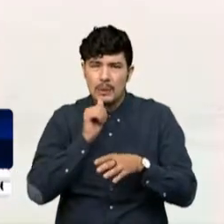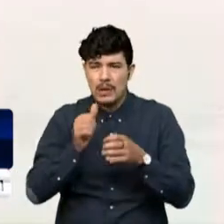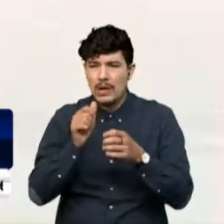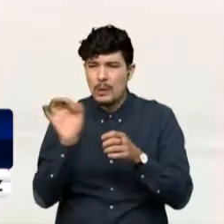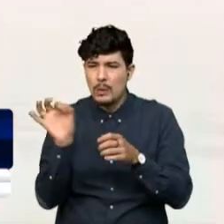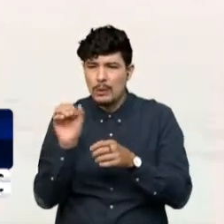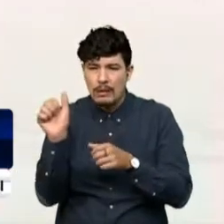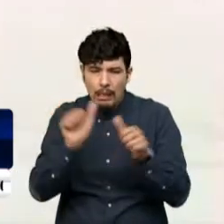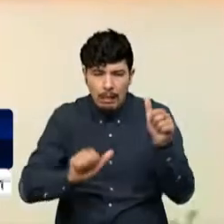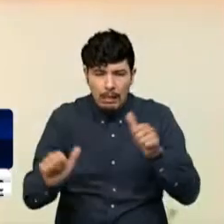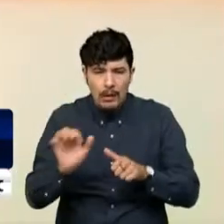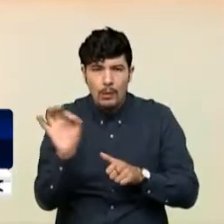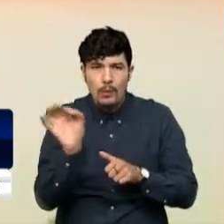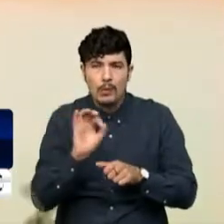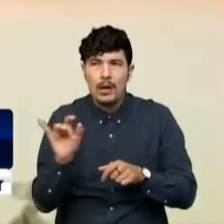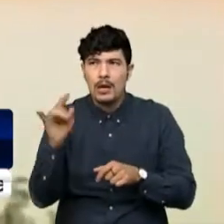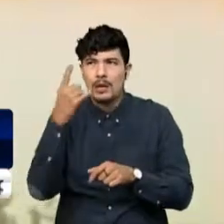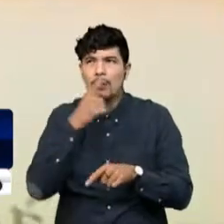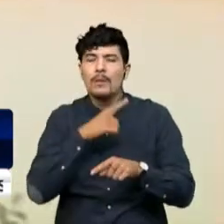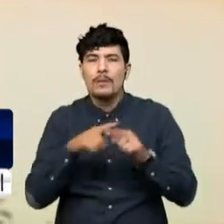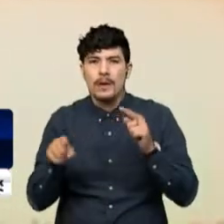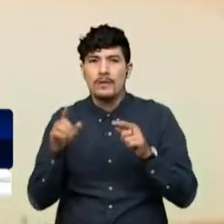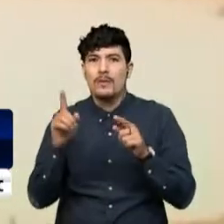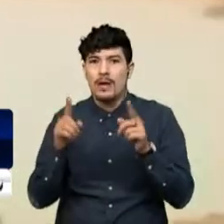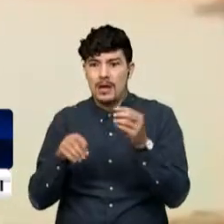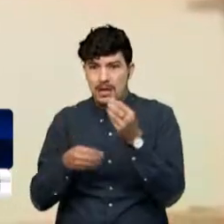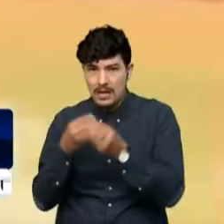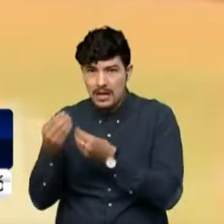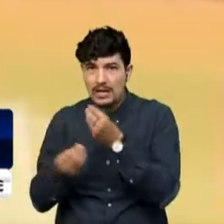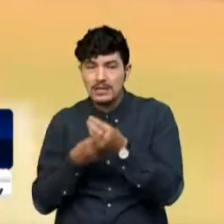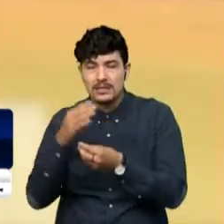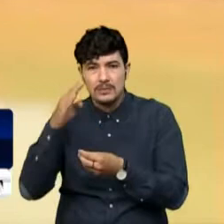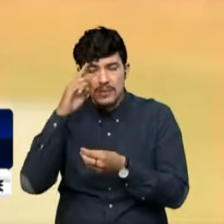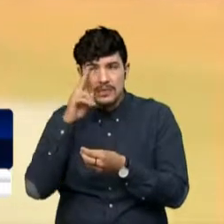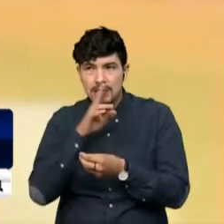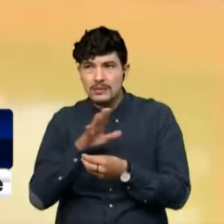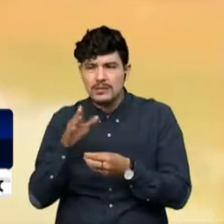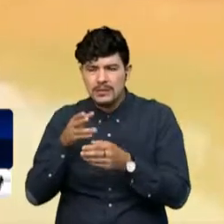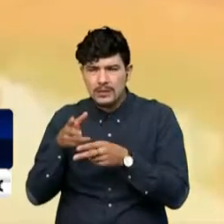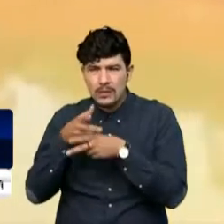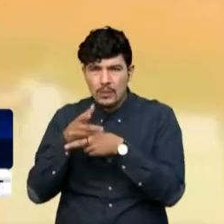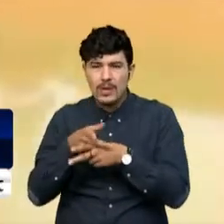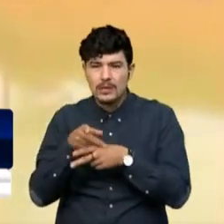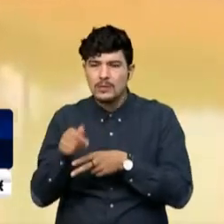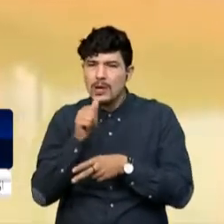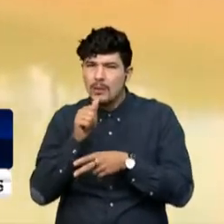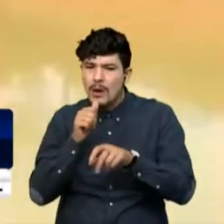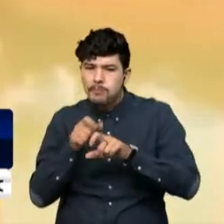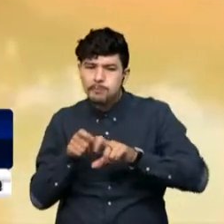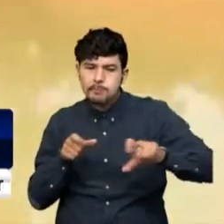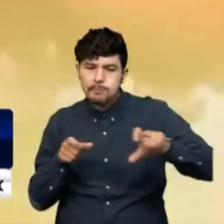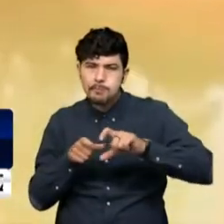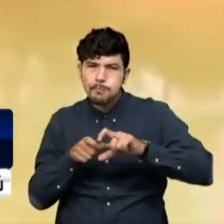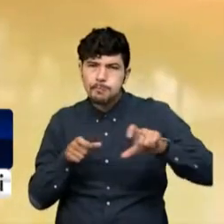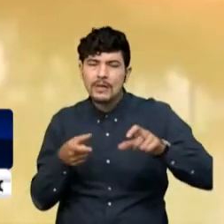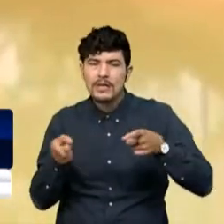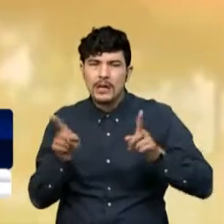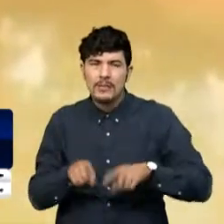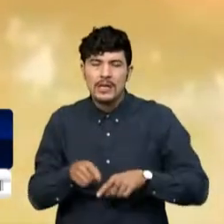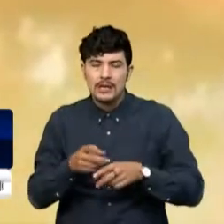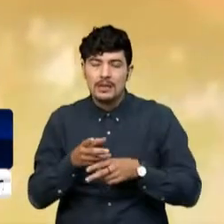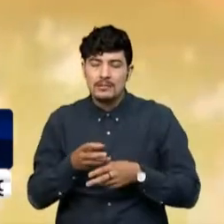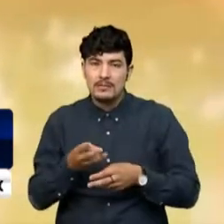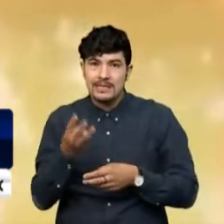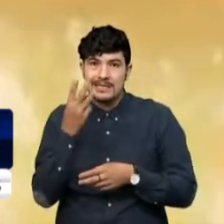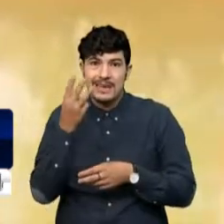lavado de vehículos y sin embargo se han venido tomando medidas de contingencia como el bombeo de agua desde el embalse y racionamientos